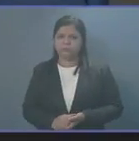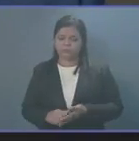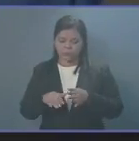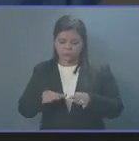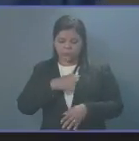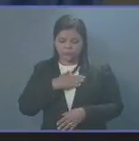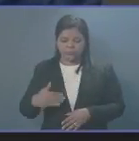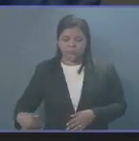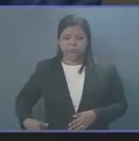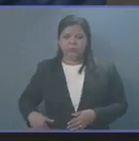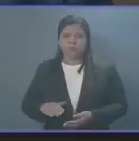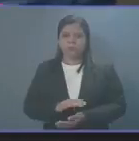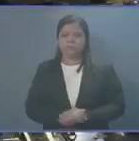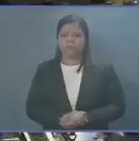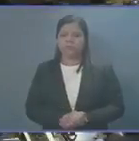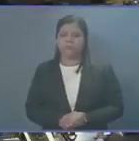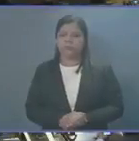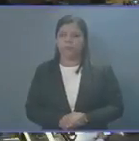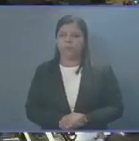Gracias, presidente Funciones.